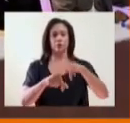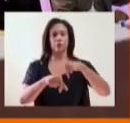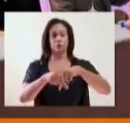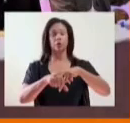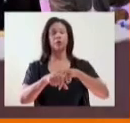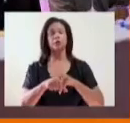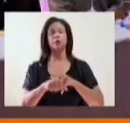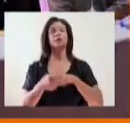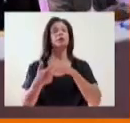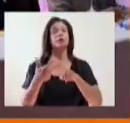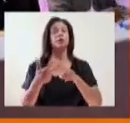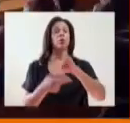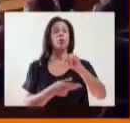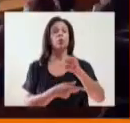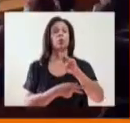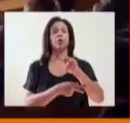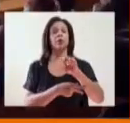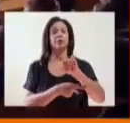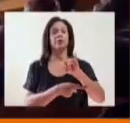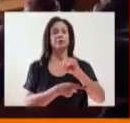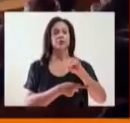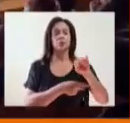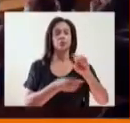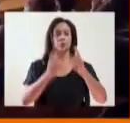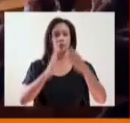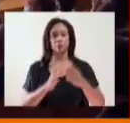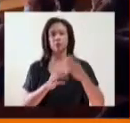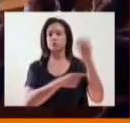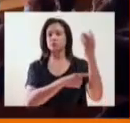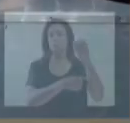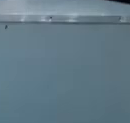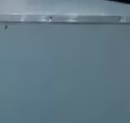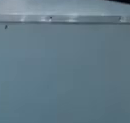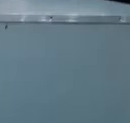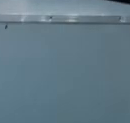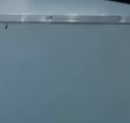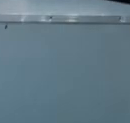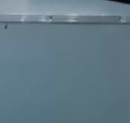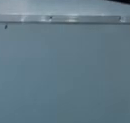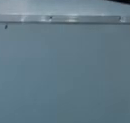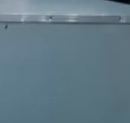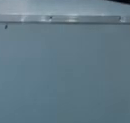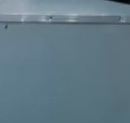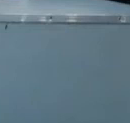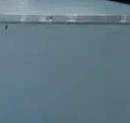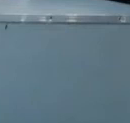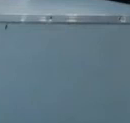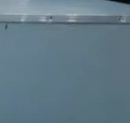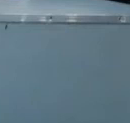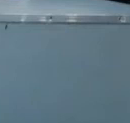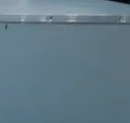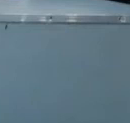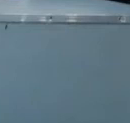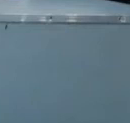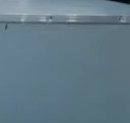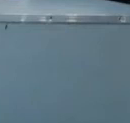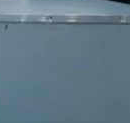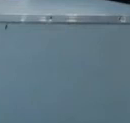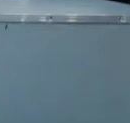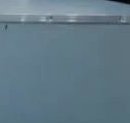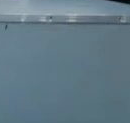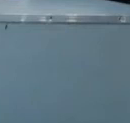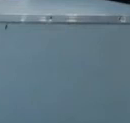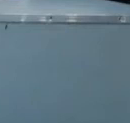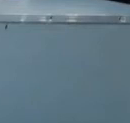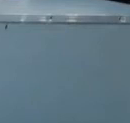tuvieron la clase dos cosas primero hablando de la los municipios que se integraron a la casa a las